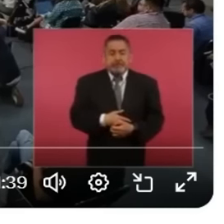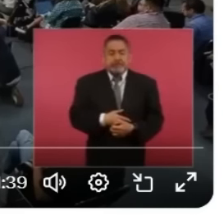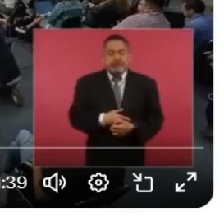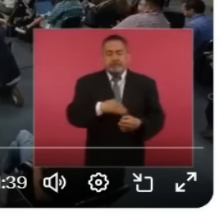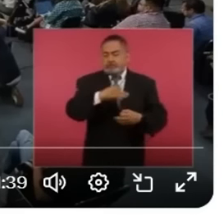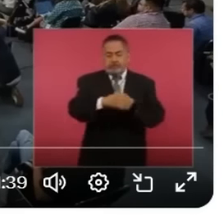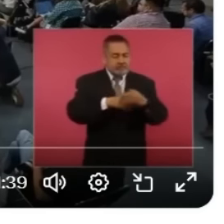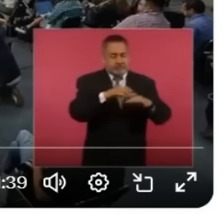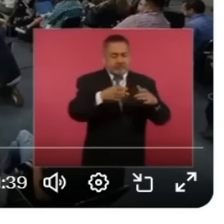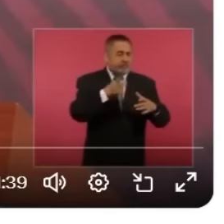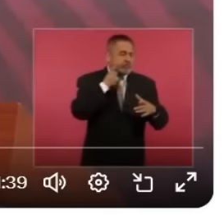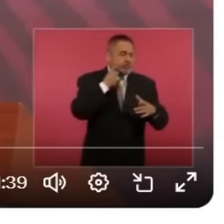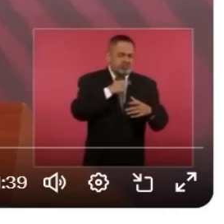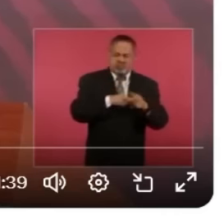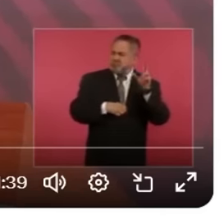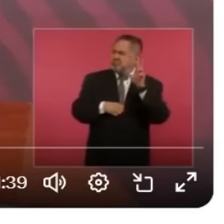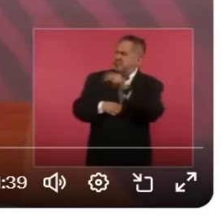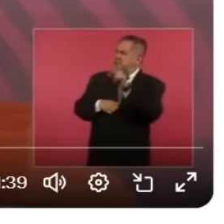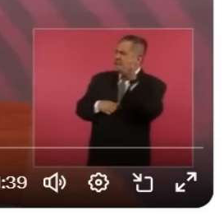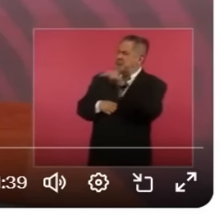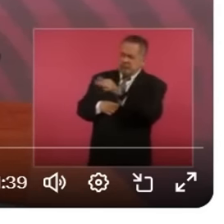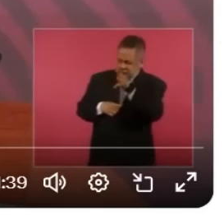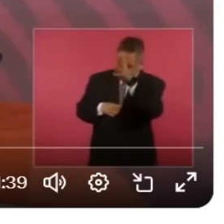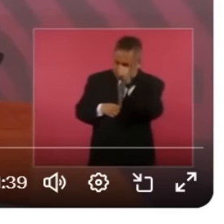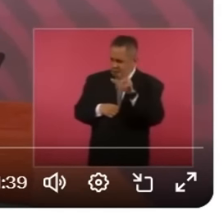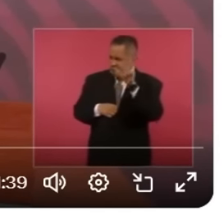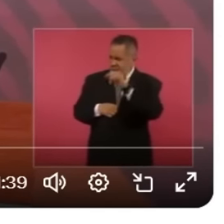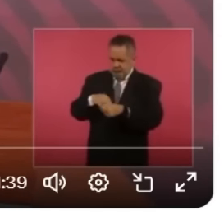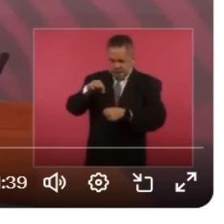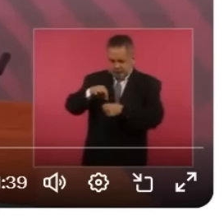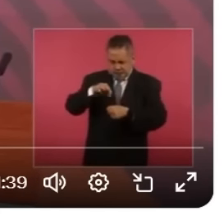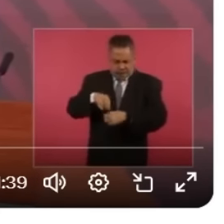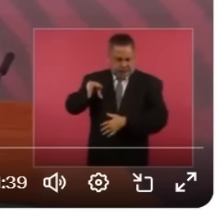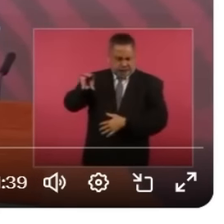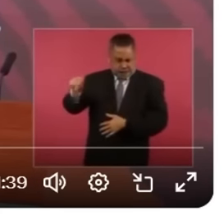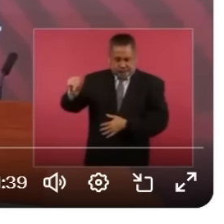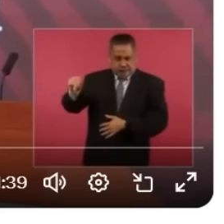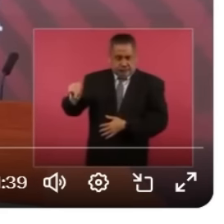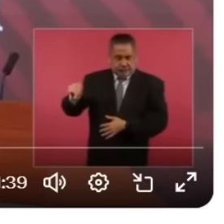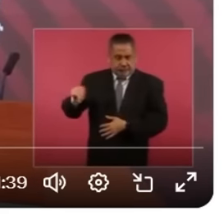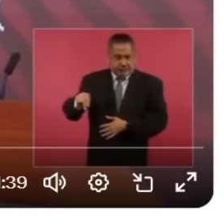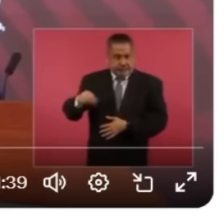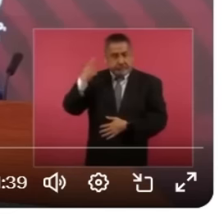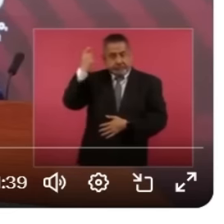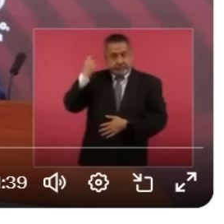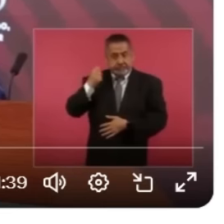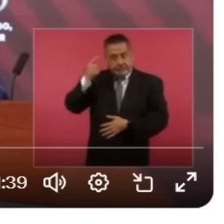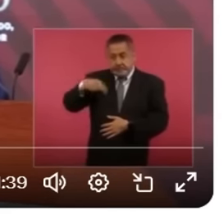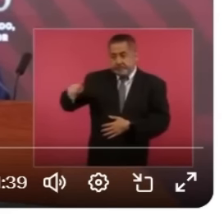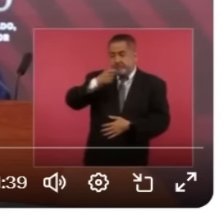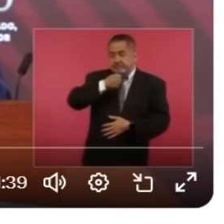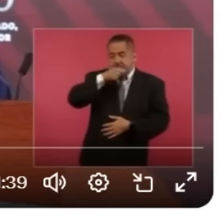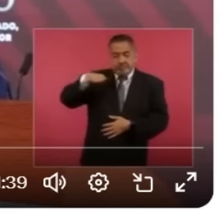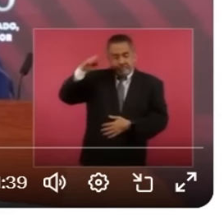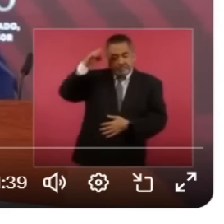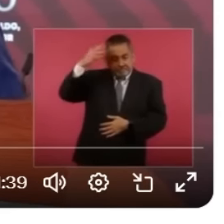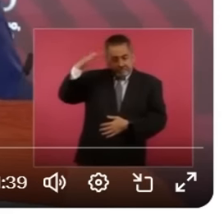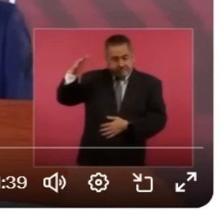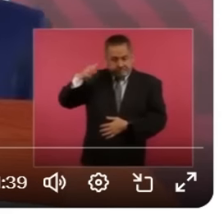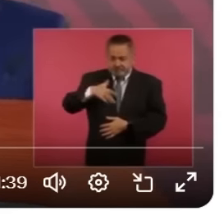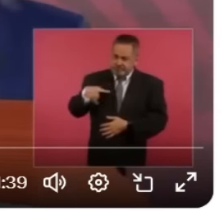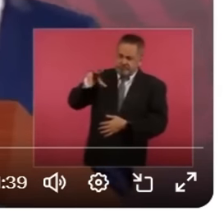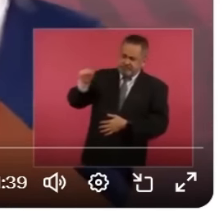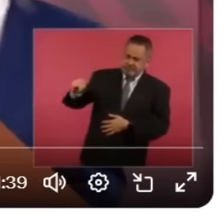todos los diputados en contra votaron de que la pensión a los adultos mayores